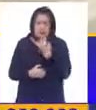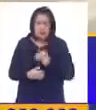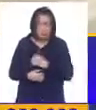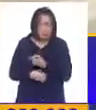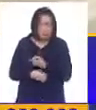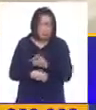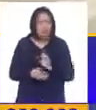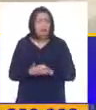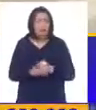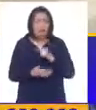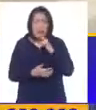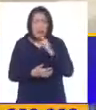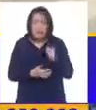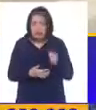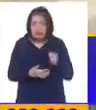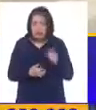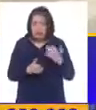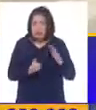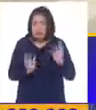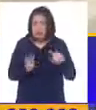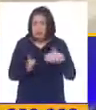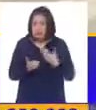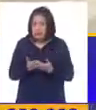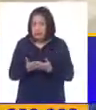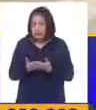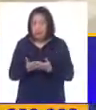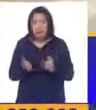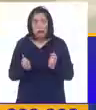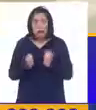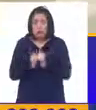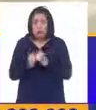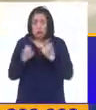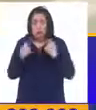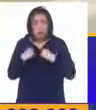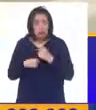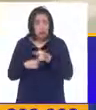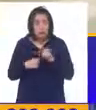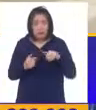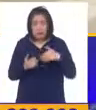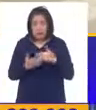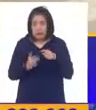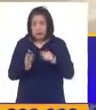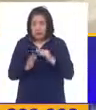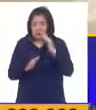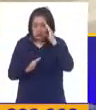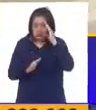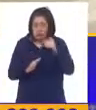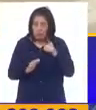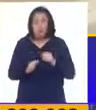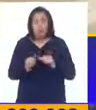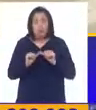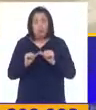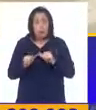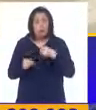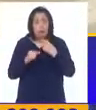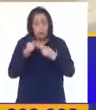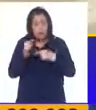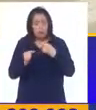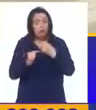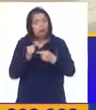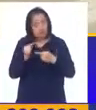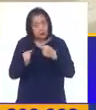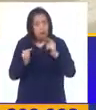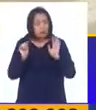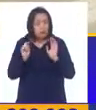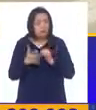también. Ella estaría llegando en las próximas horas junto a su abogado hasta esta dependencia policial para continuar rindiendo su